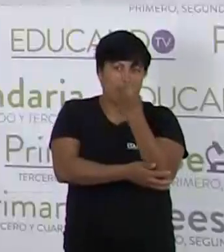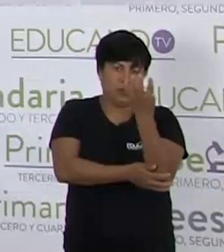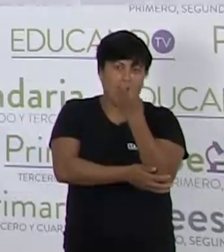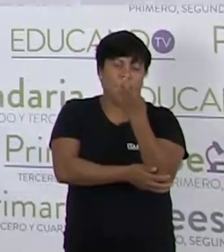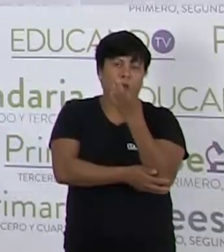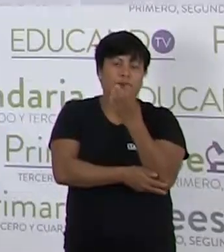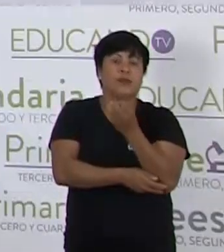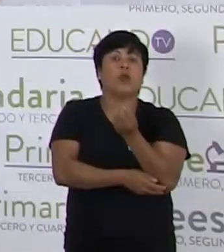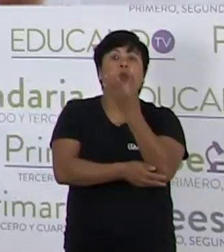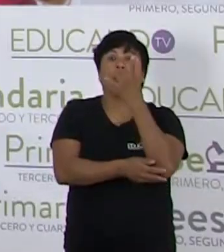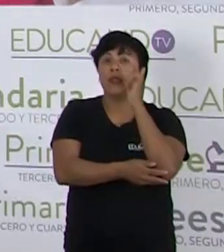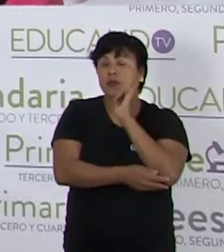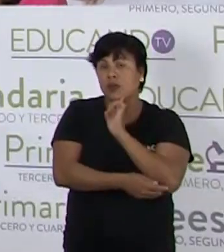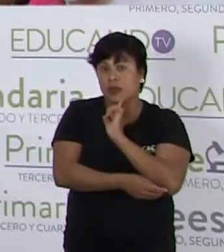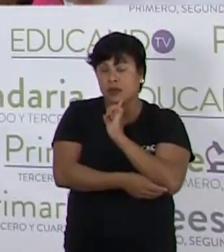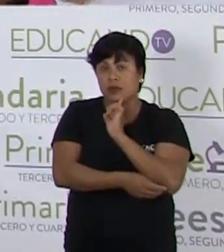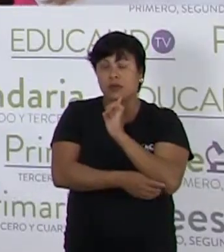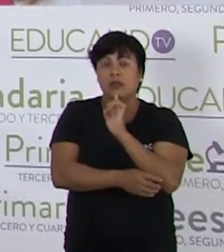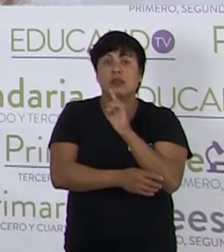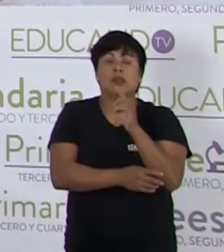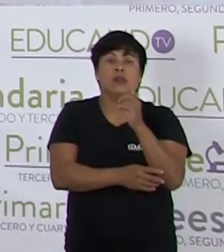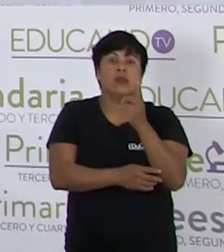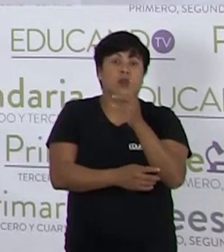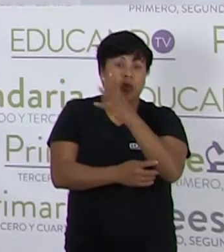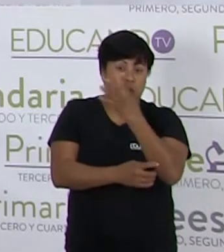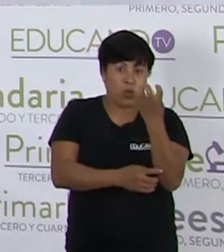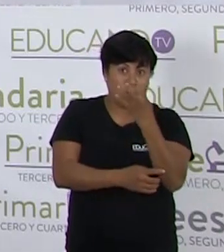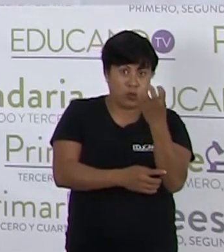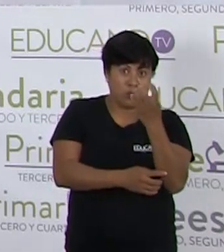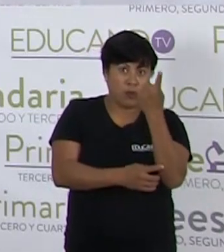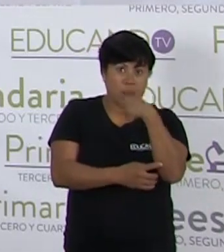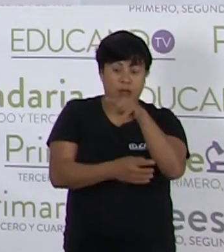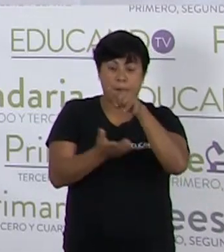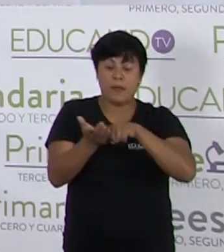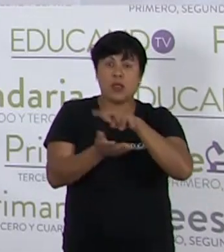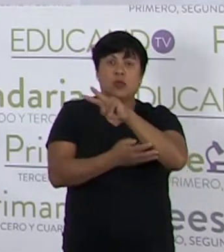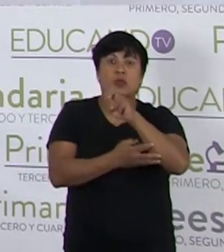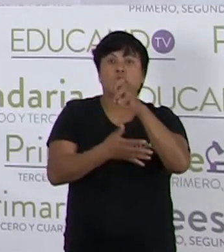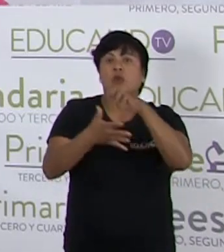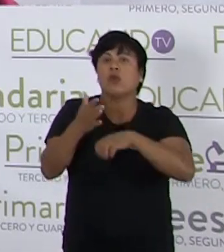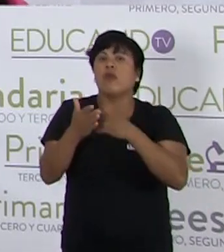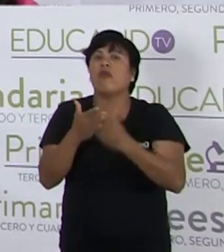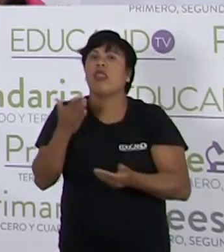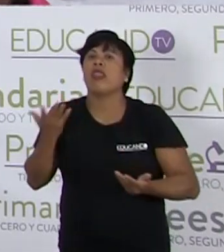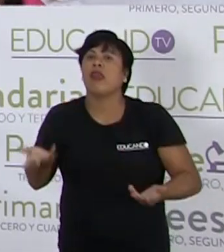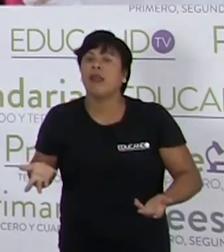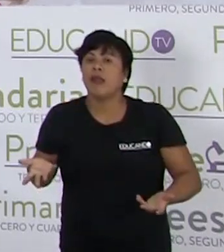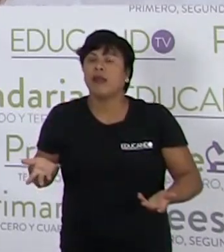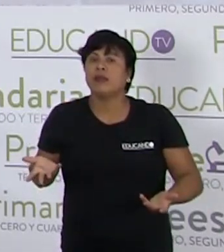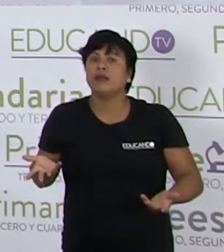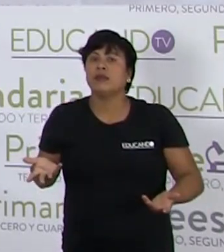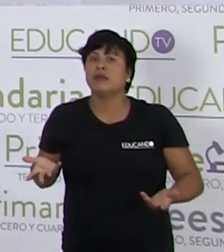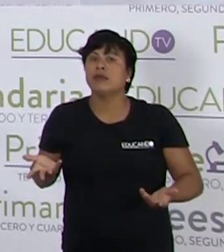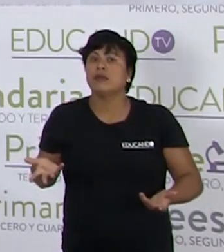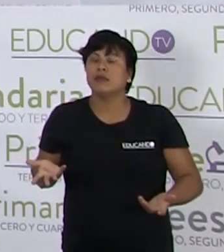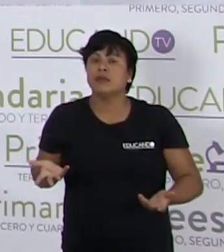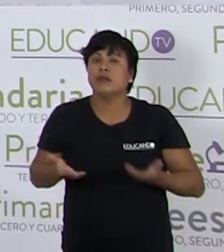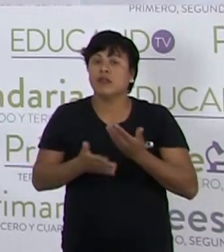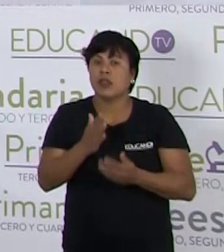400. ¿Cuántas niñas? De 400 para 1,200, ¿cuánto me hace falta?